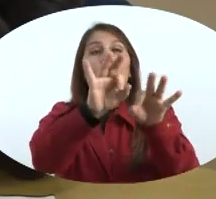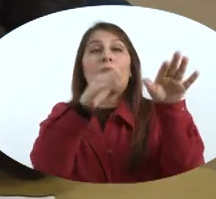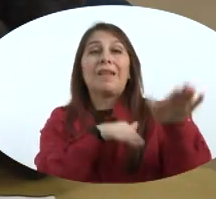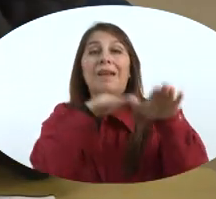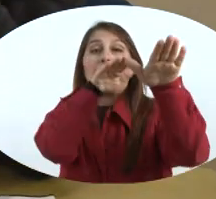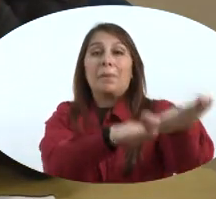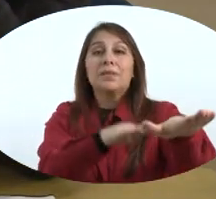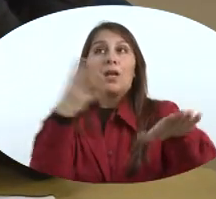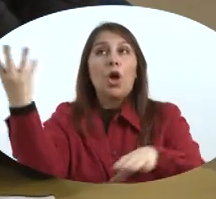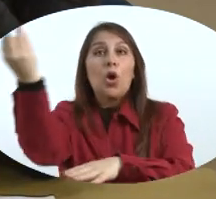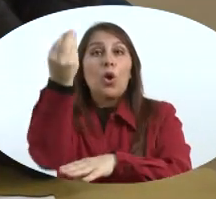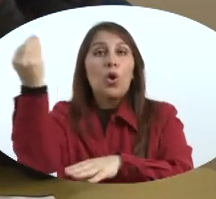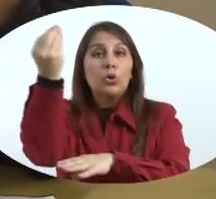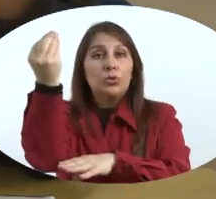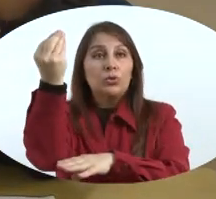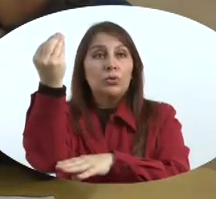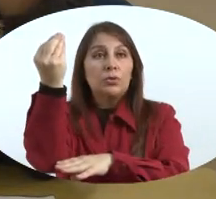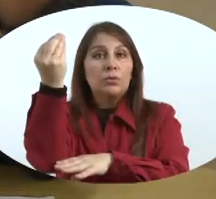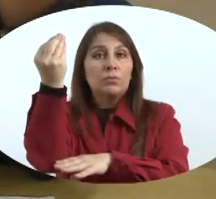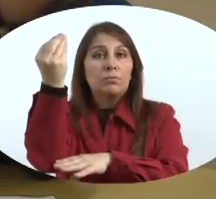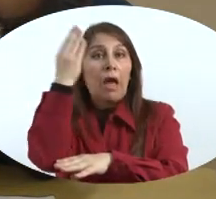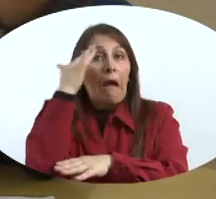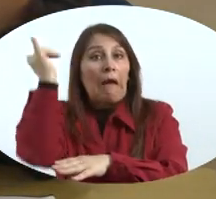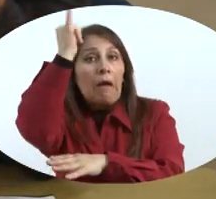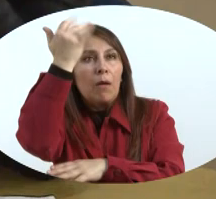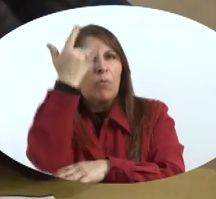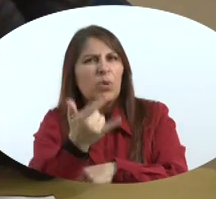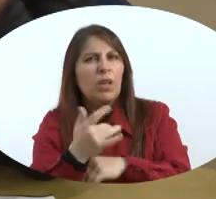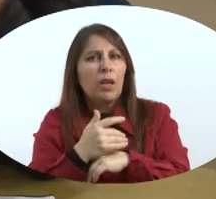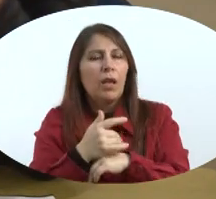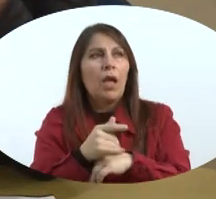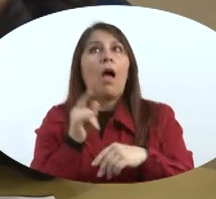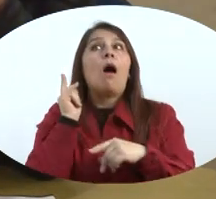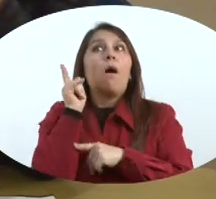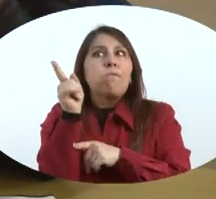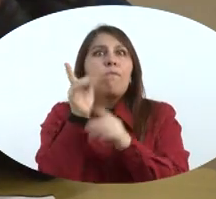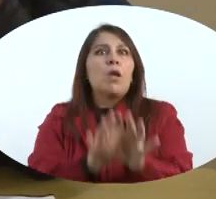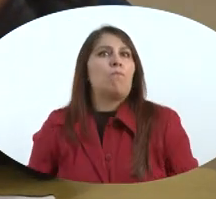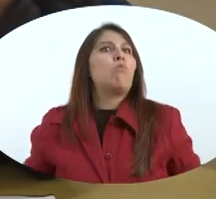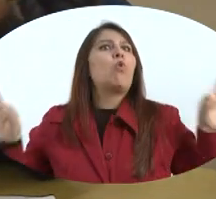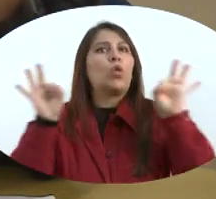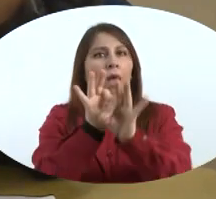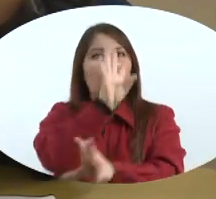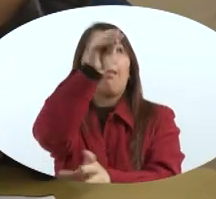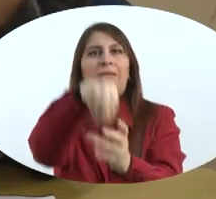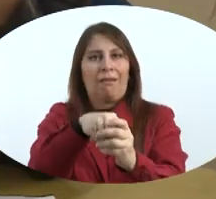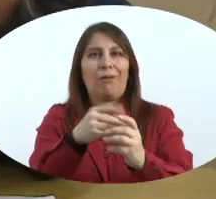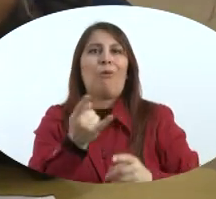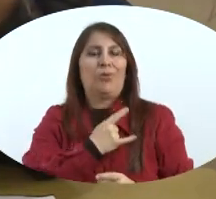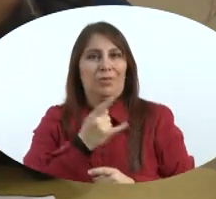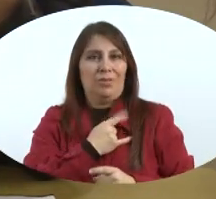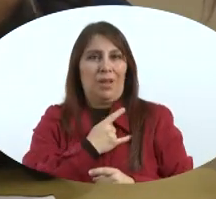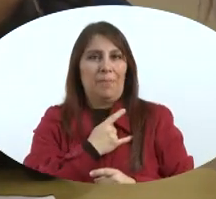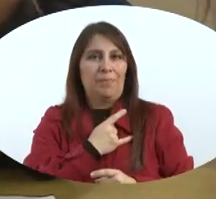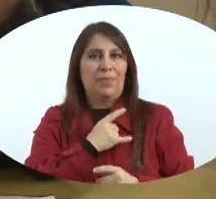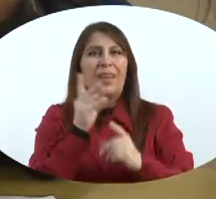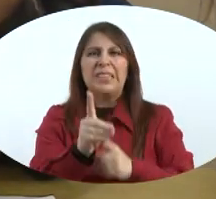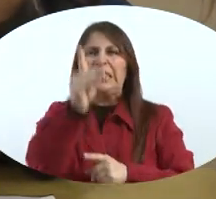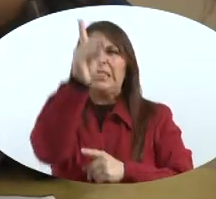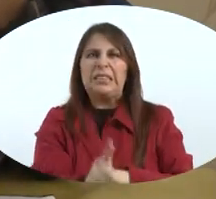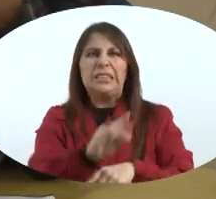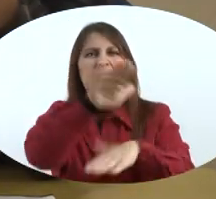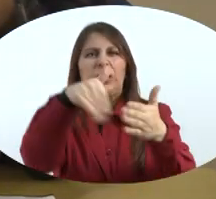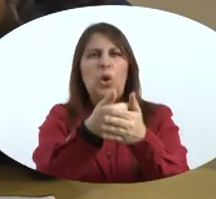consejo académico pues porque es uno de los máximos órganos en materia académica que define todo lo relacionado con